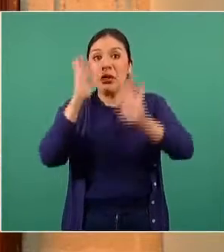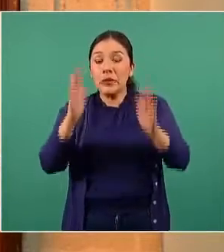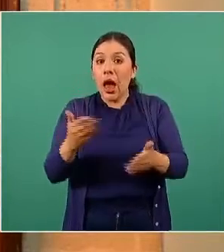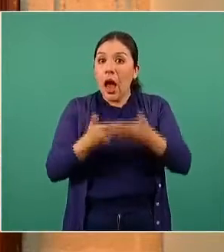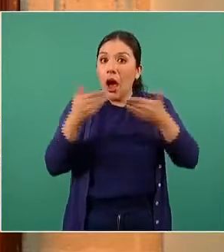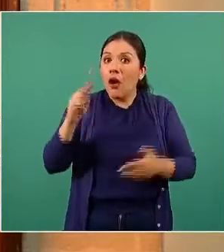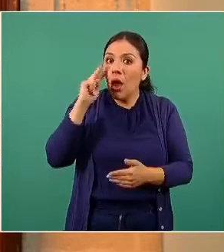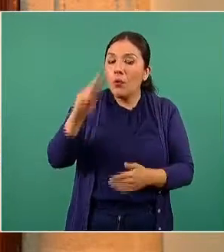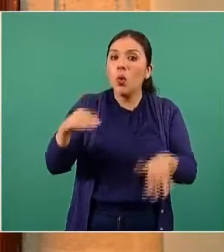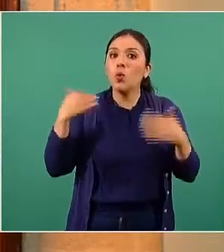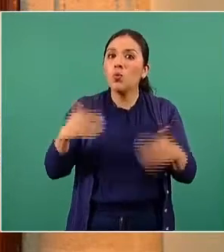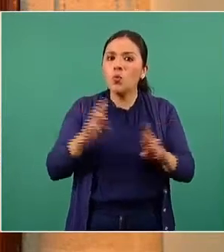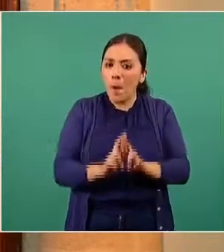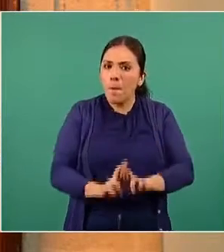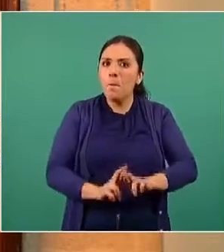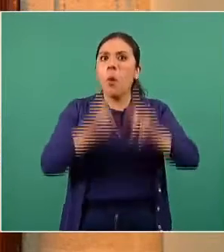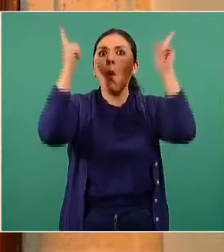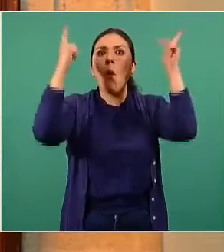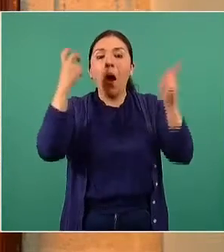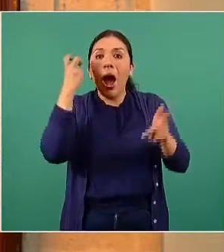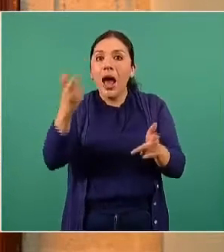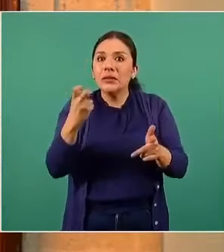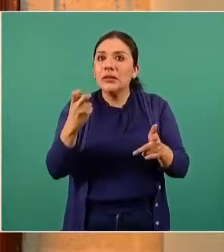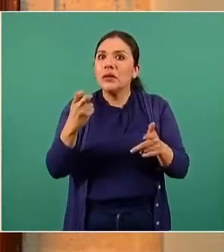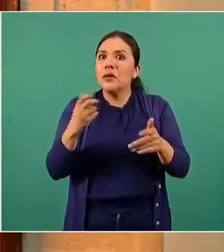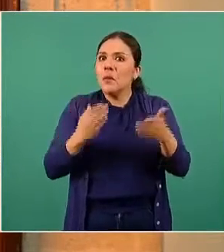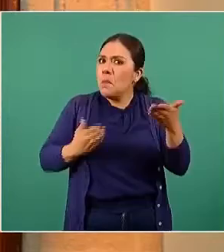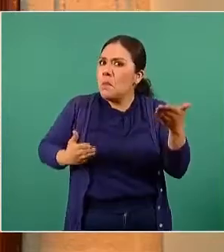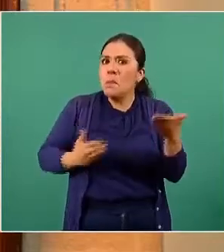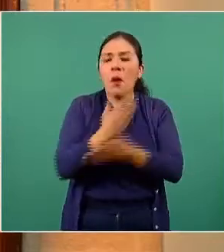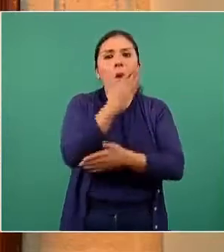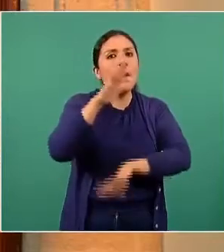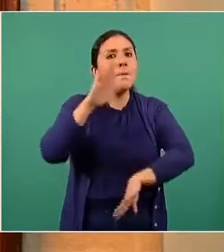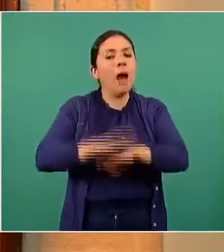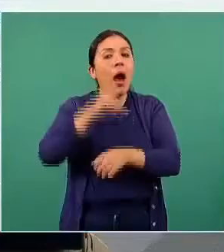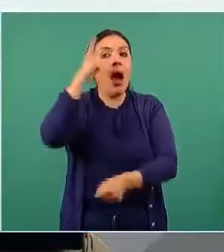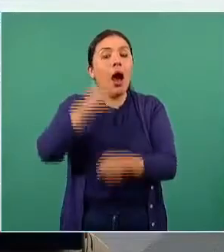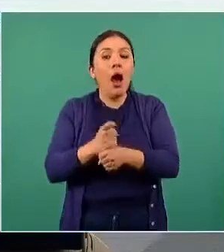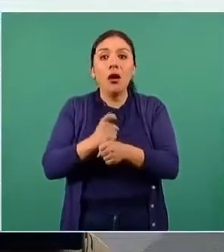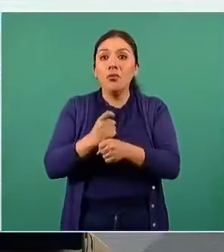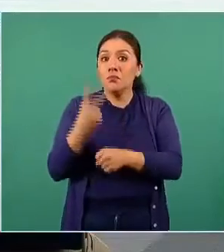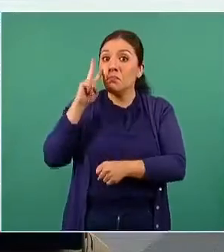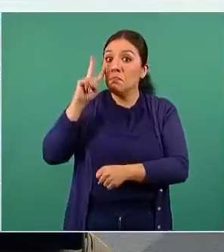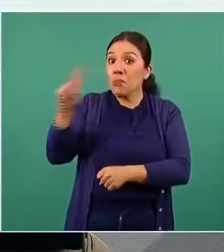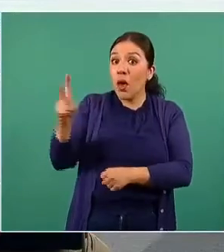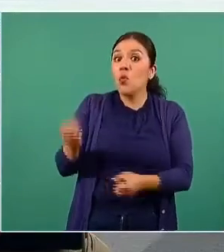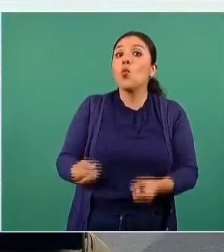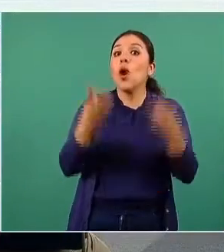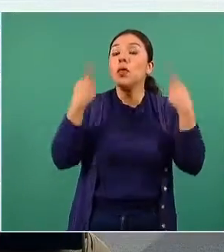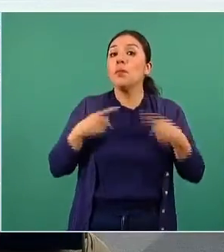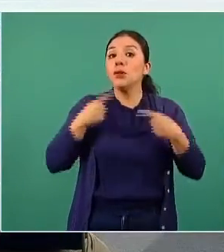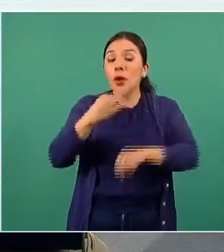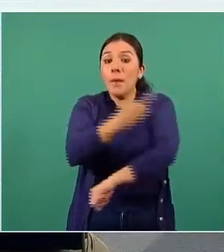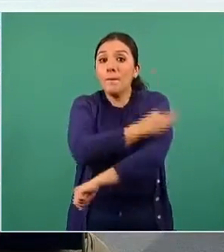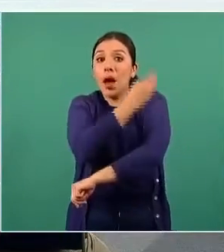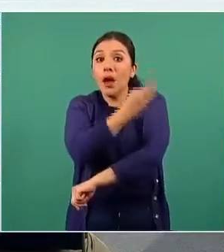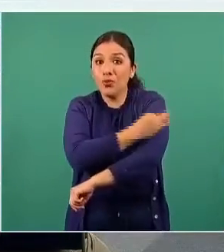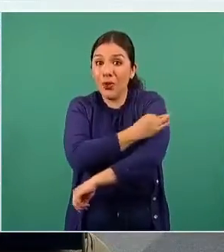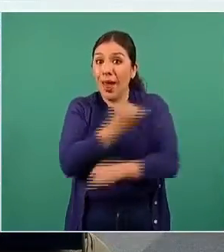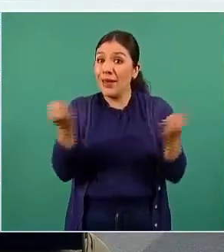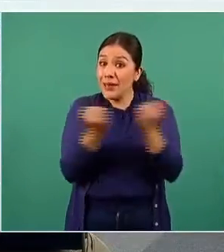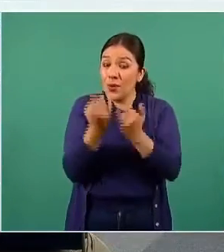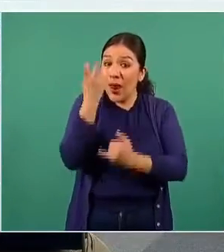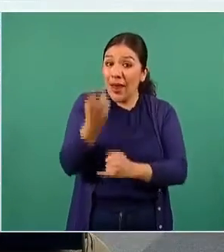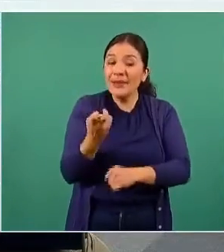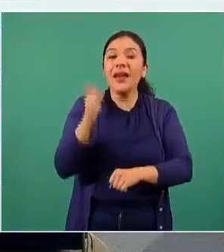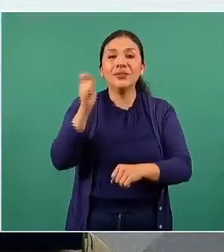mucho romper los récords anteriores y lograr este nuevo récord nacional, sino a su vez también se convierte